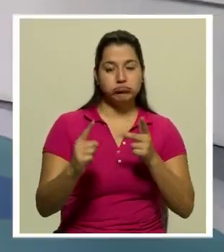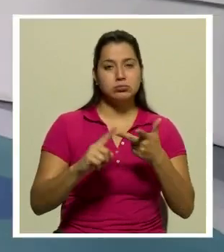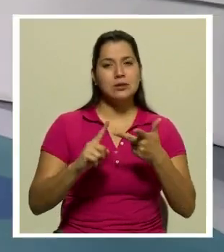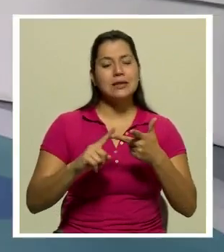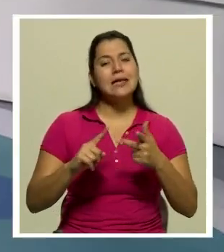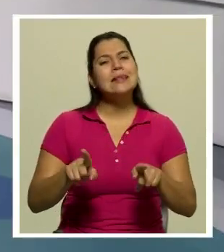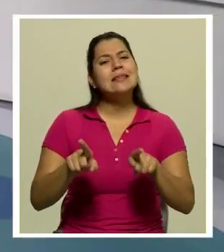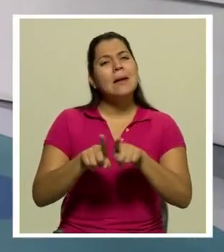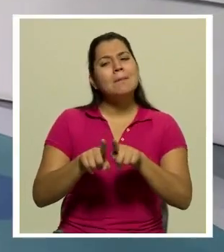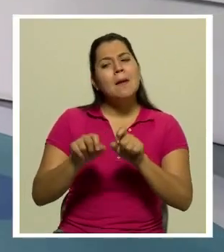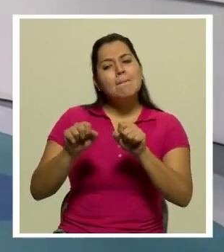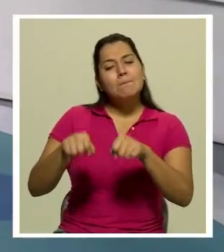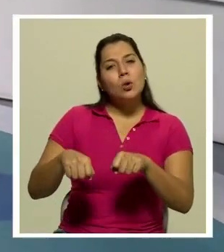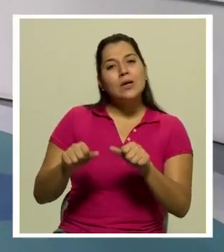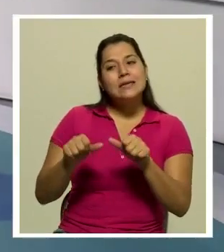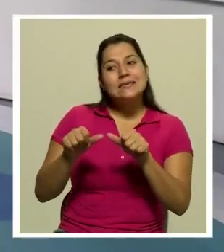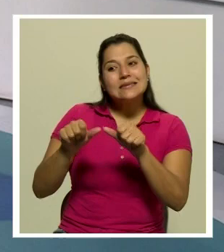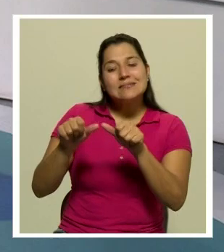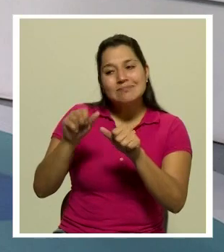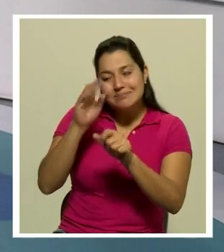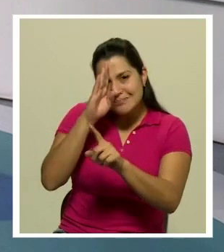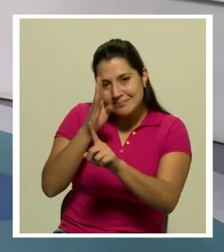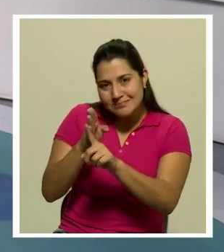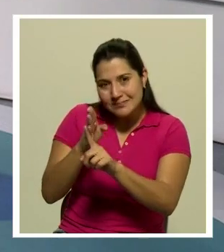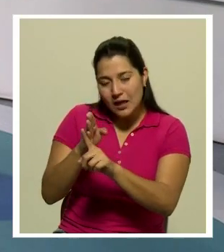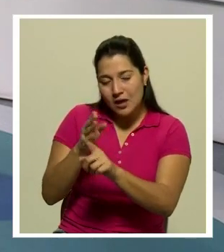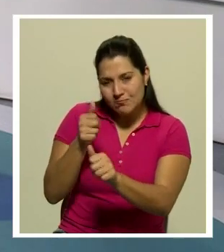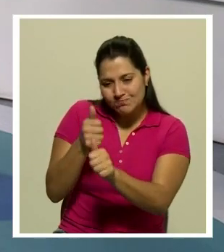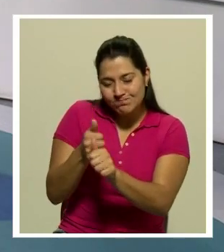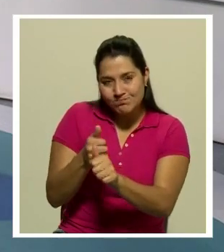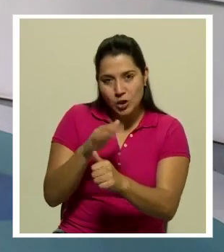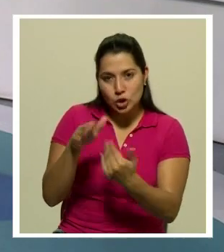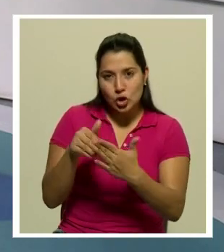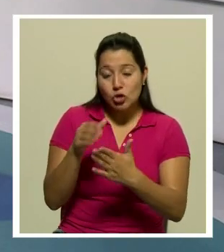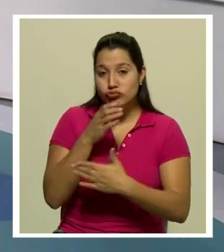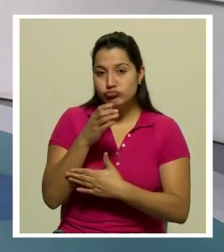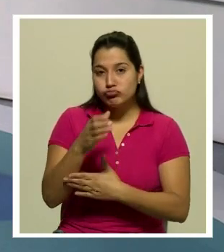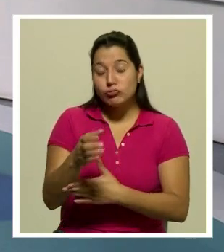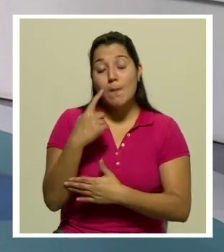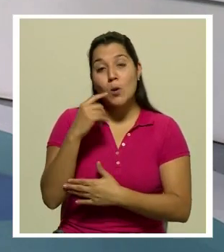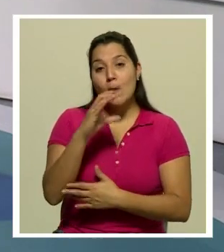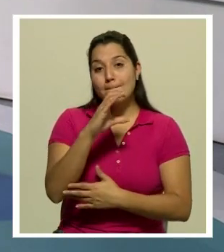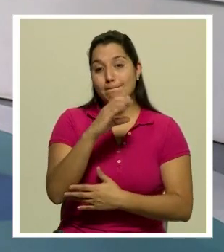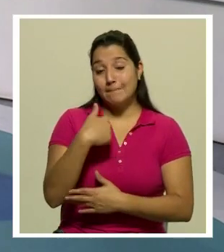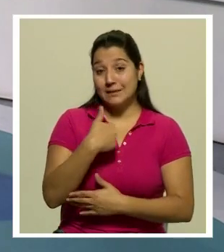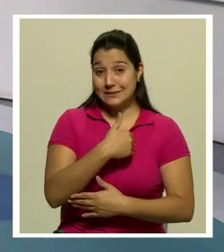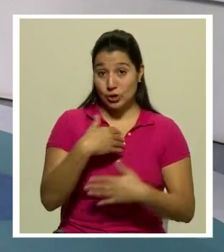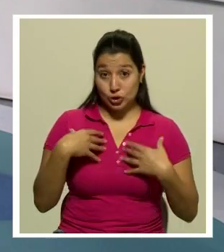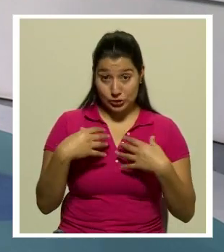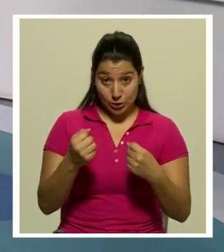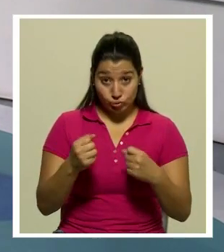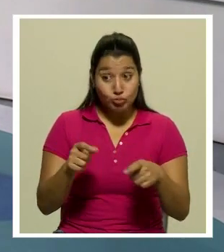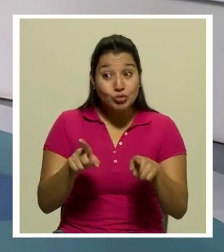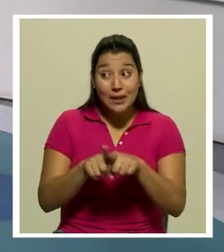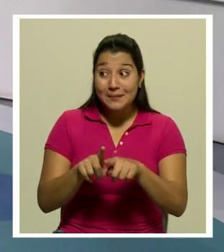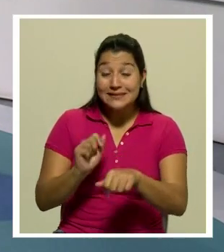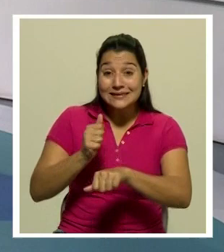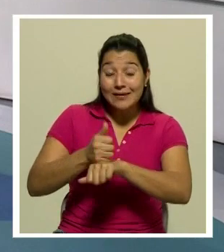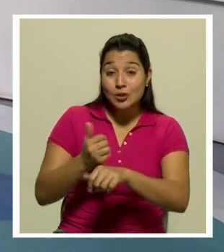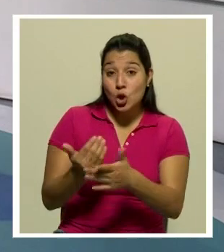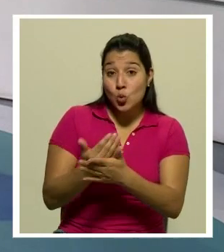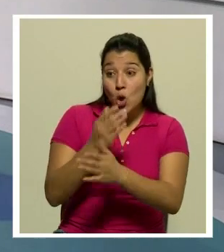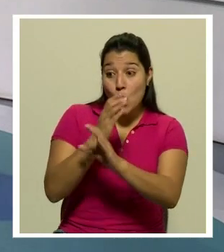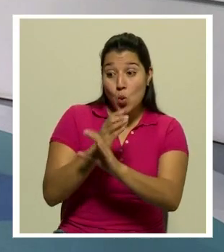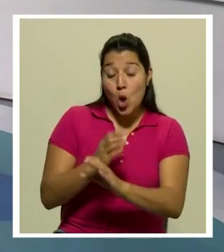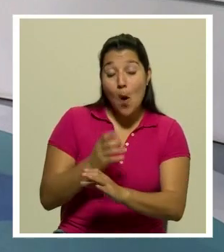a mantener todas las recomendaciones que ha hecho el Ministerio de Salud. También se han dado nuevos lineamientos para algunos locales, por ejemplo,